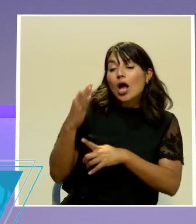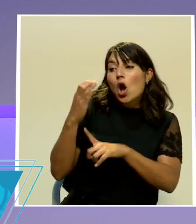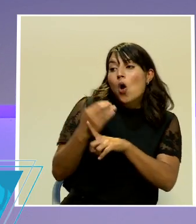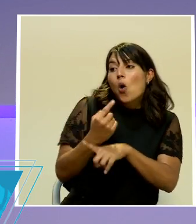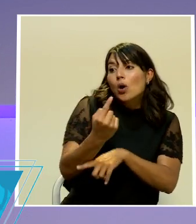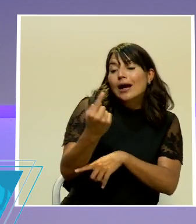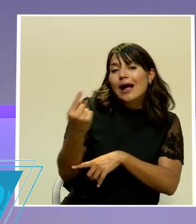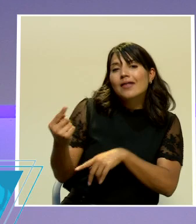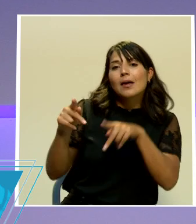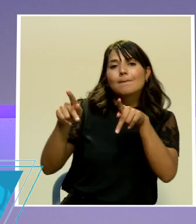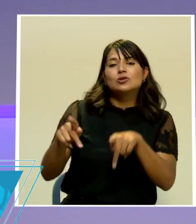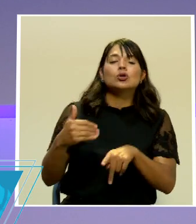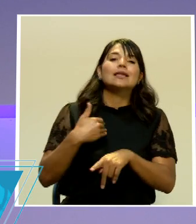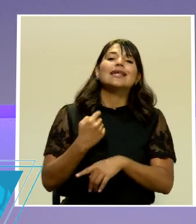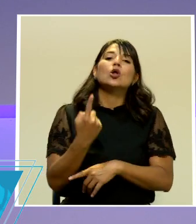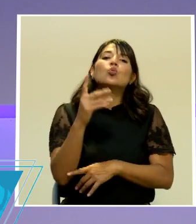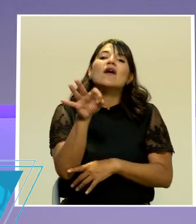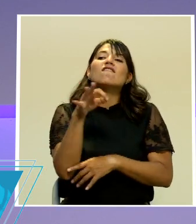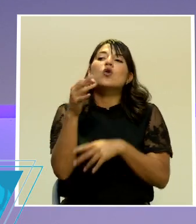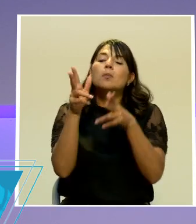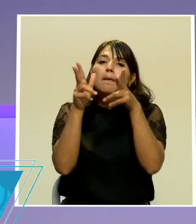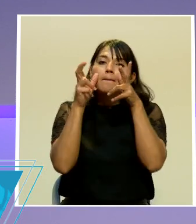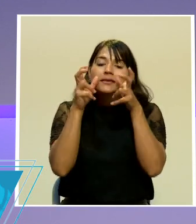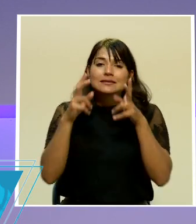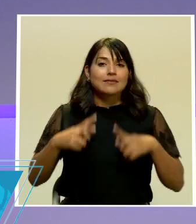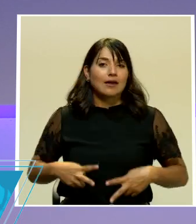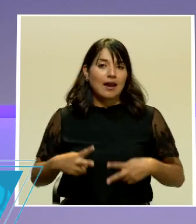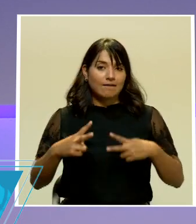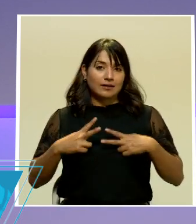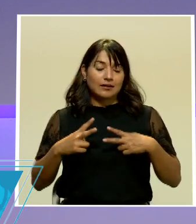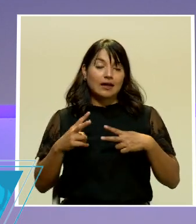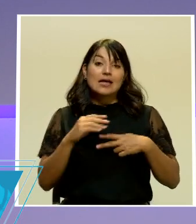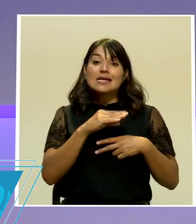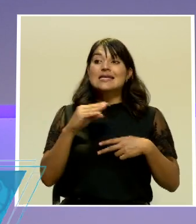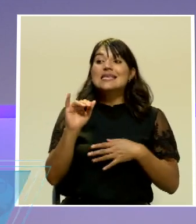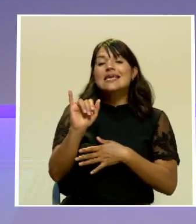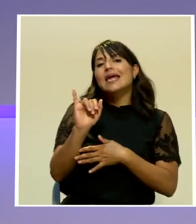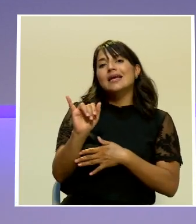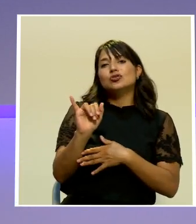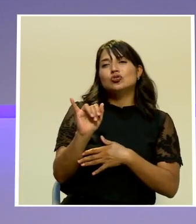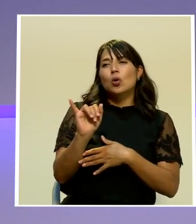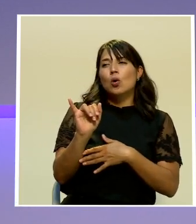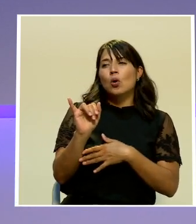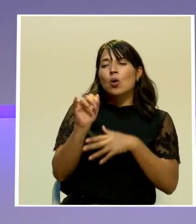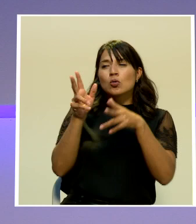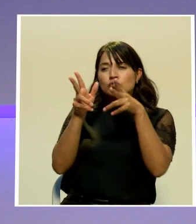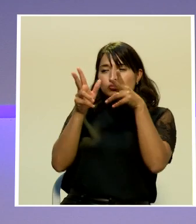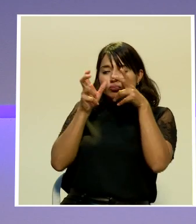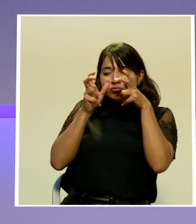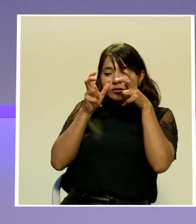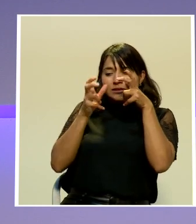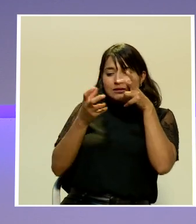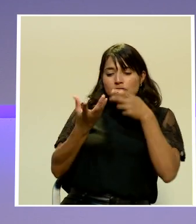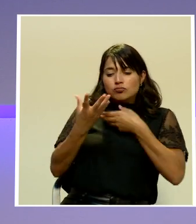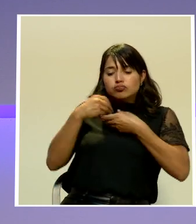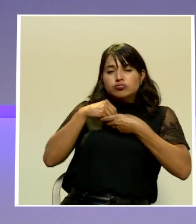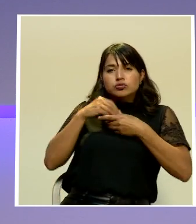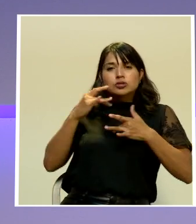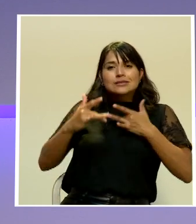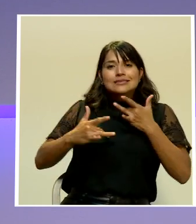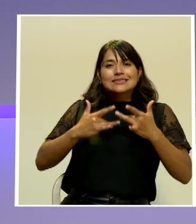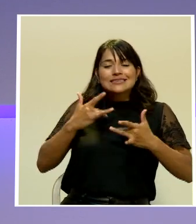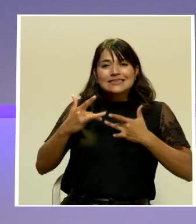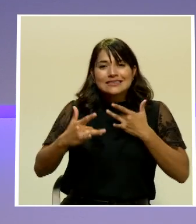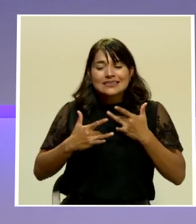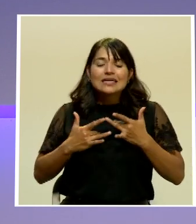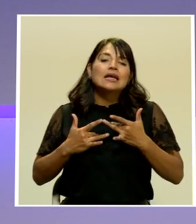ser humano tiene una manera de ver las cosas, ¿no? Y esa manera pasa por una sensibilidad, por una sensorialidad y